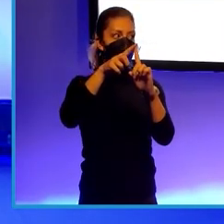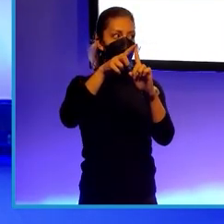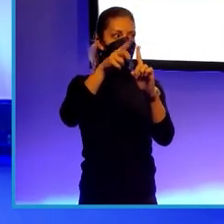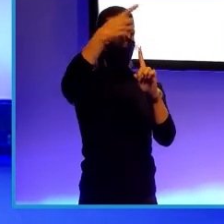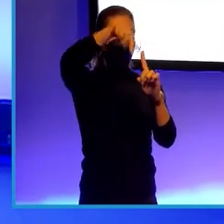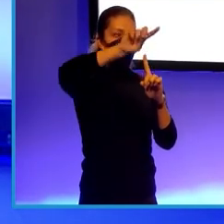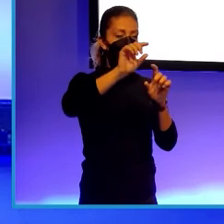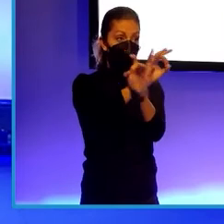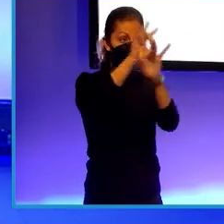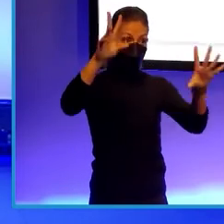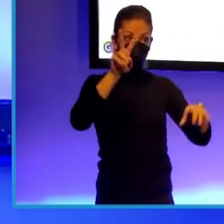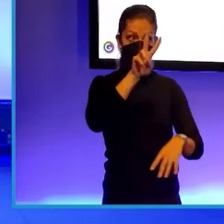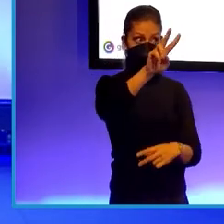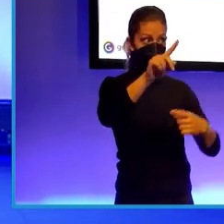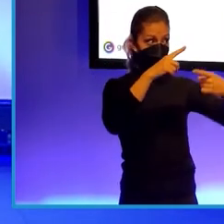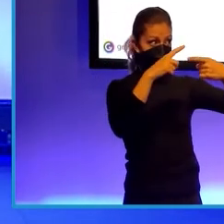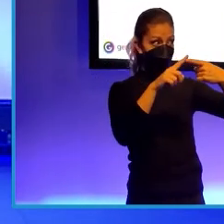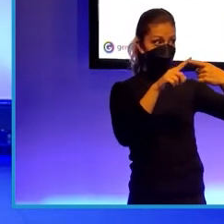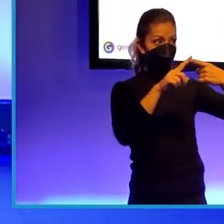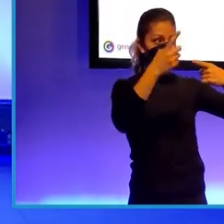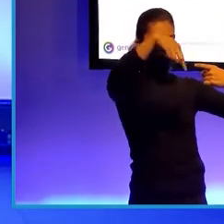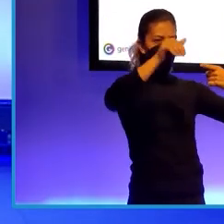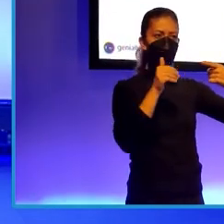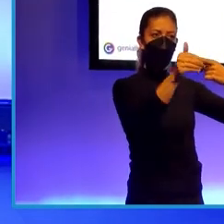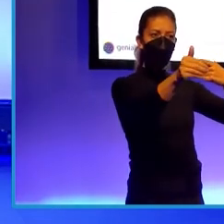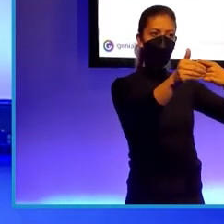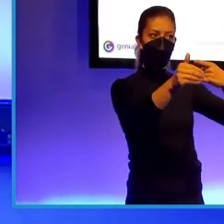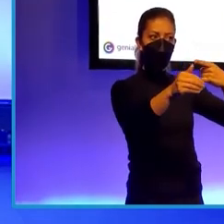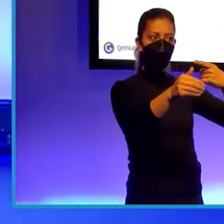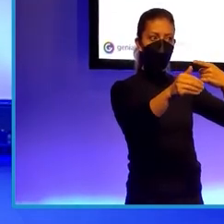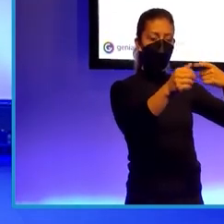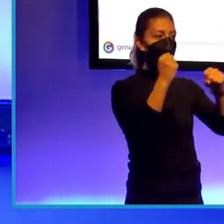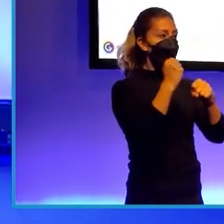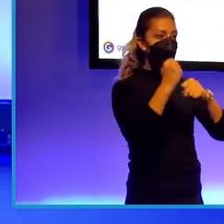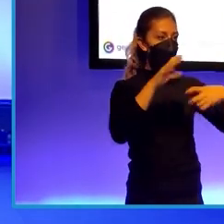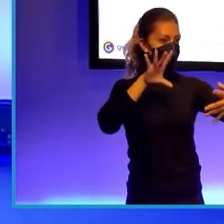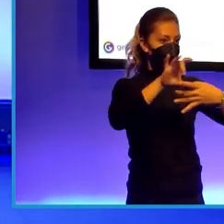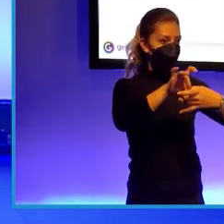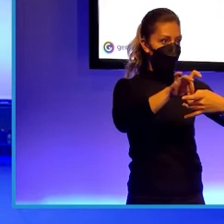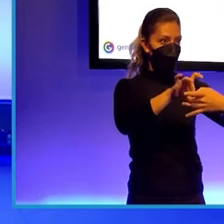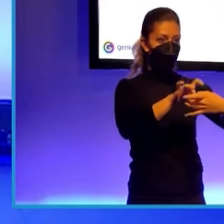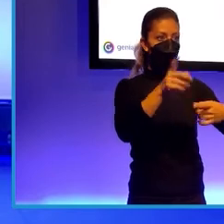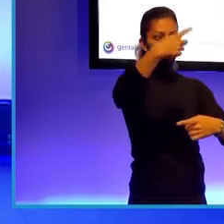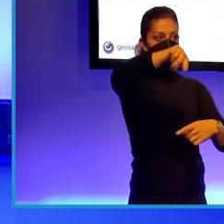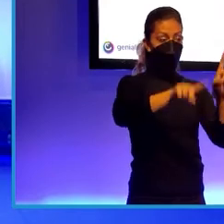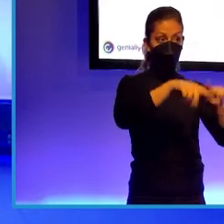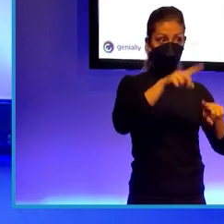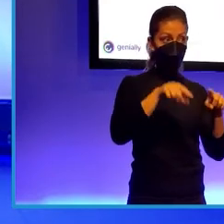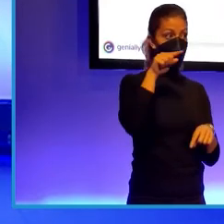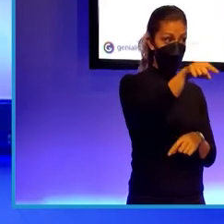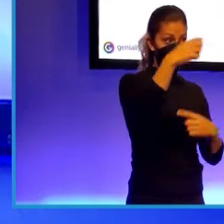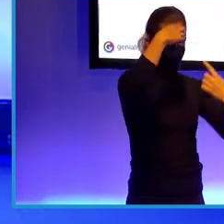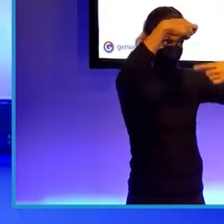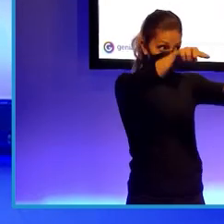claro uno es que vuestro futuro depende de ustedes que también son los dijo andrea depende de ustedes y no sólo